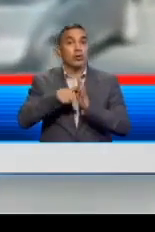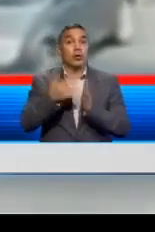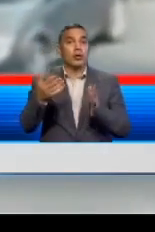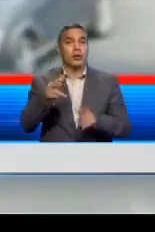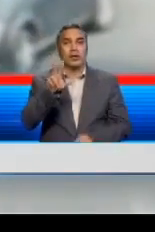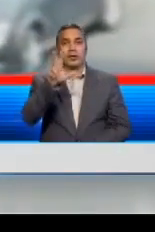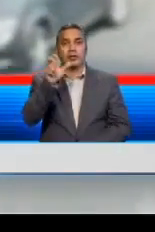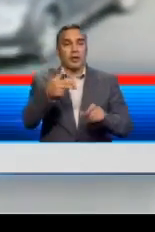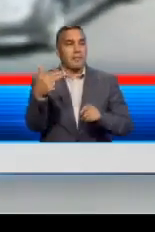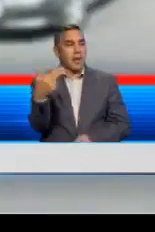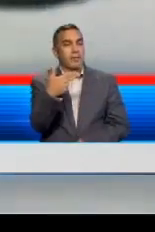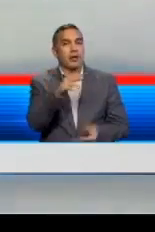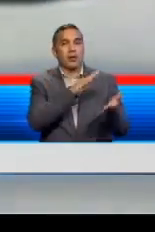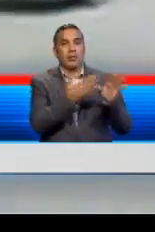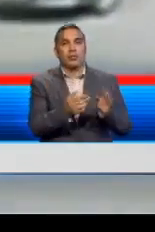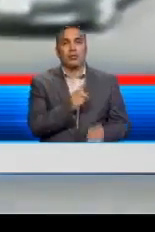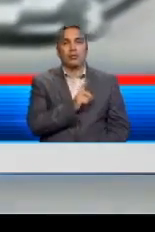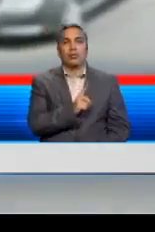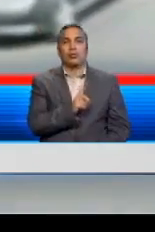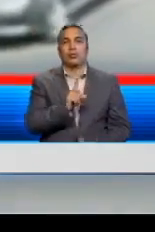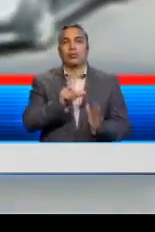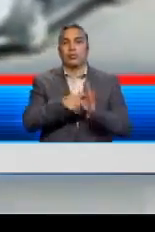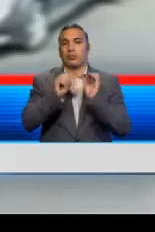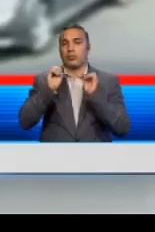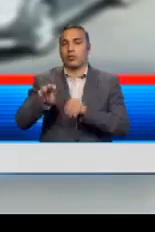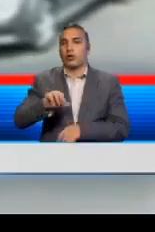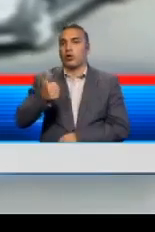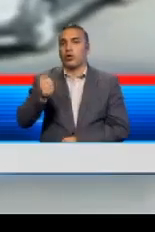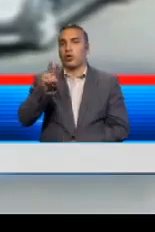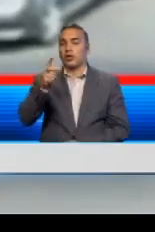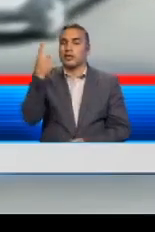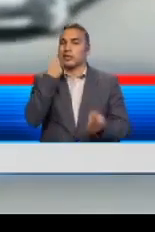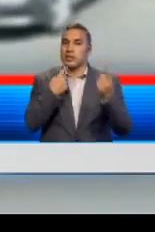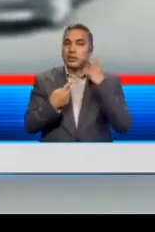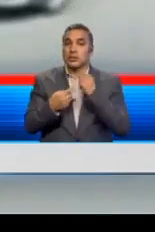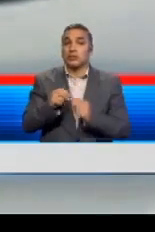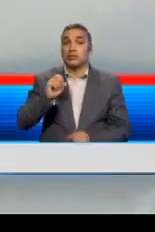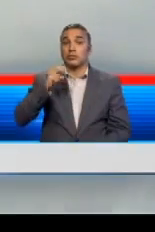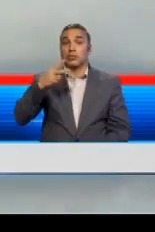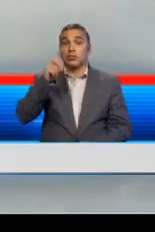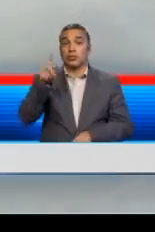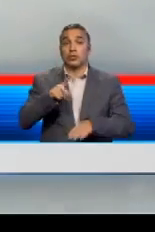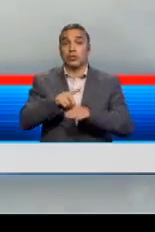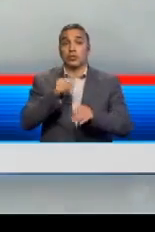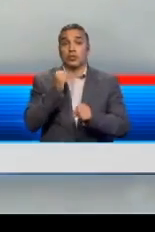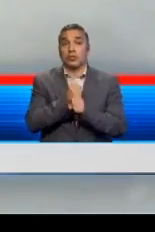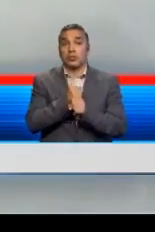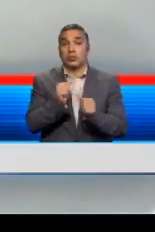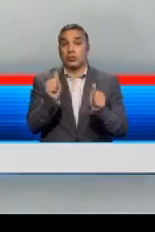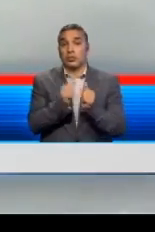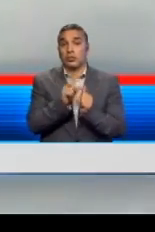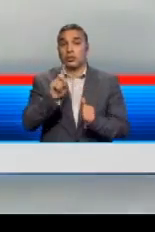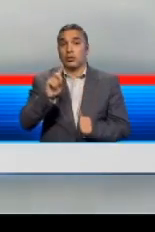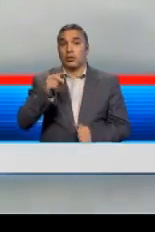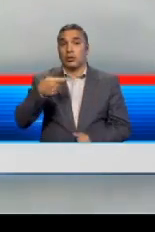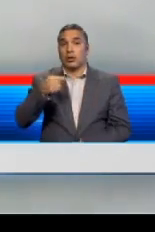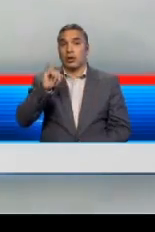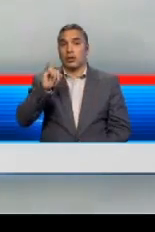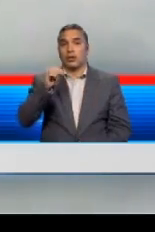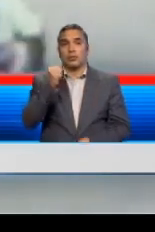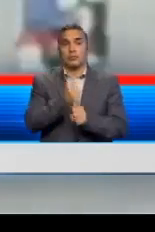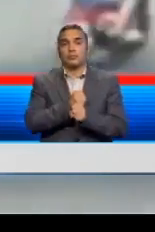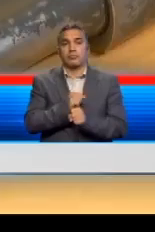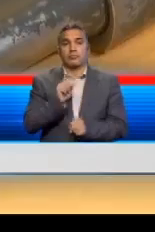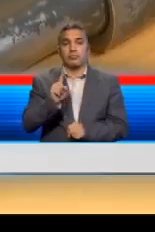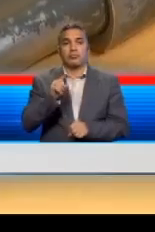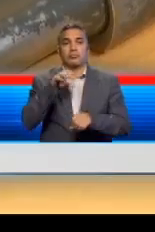a 3 sujetos, matando a uno y dejando herido a otros 2. La Subdirección de Investigación, conjuntamente con la DGI, se hizo cargo del